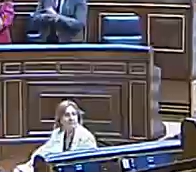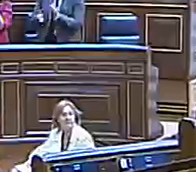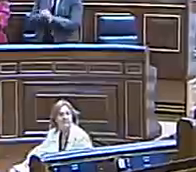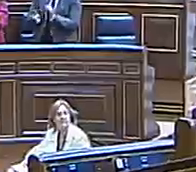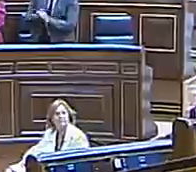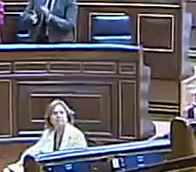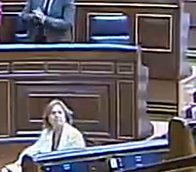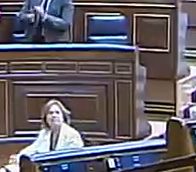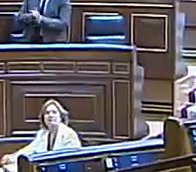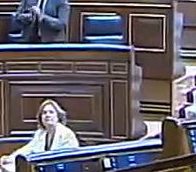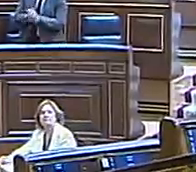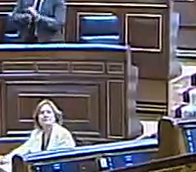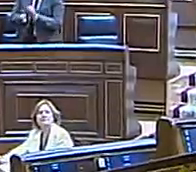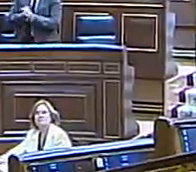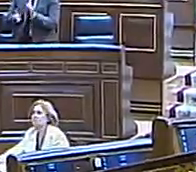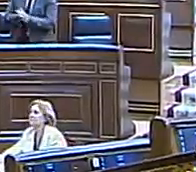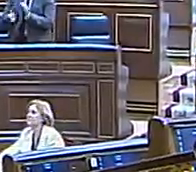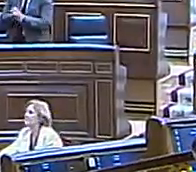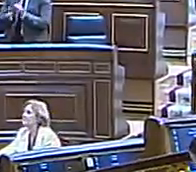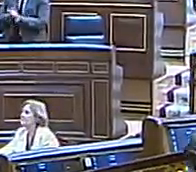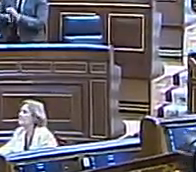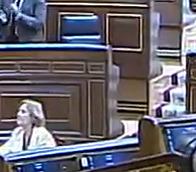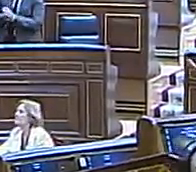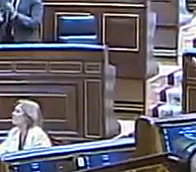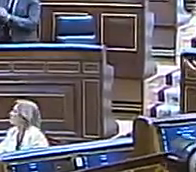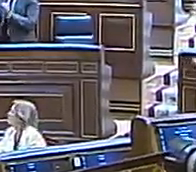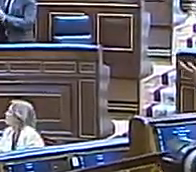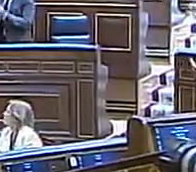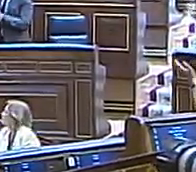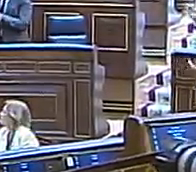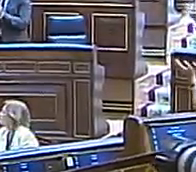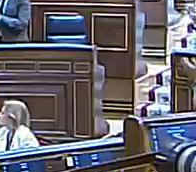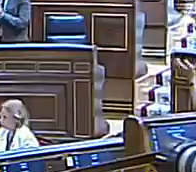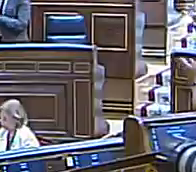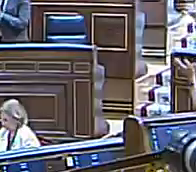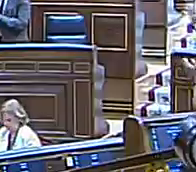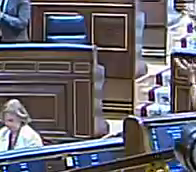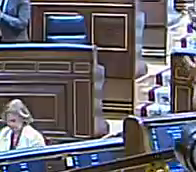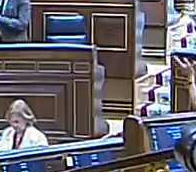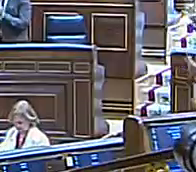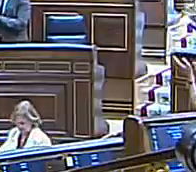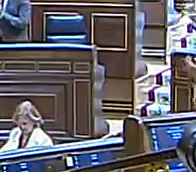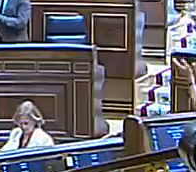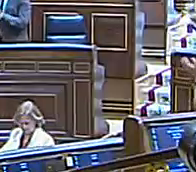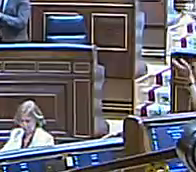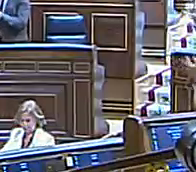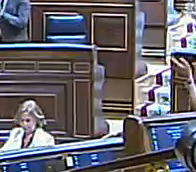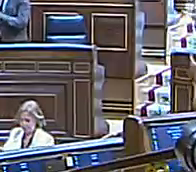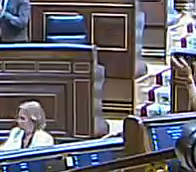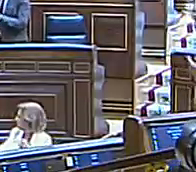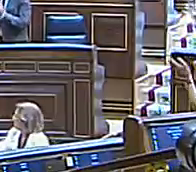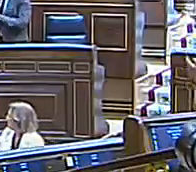Presidente del Gobierno, de sus vicepresidentes, junto a él Alfredo Pérez Rubalcaba y Elena Salgado,